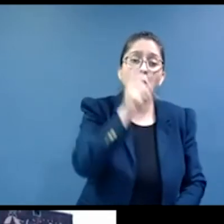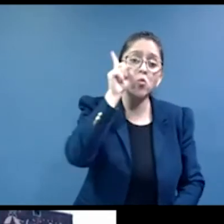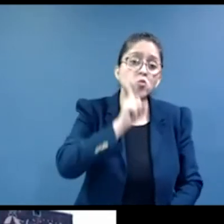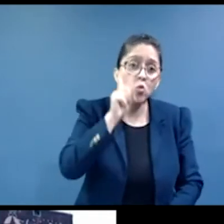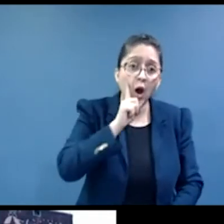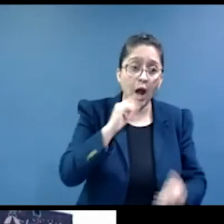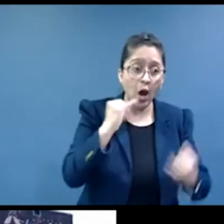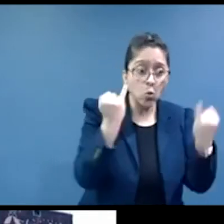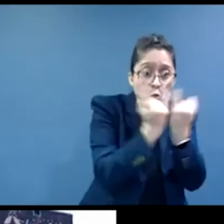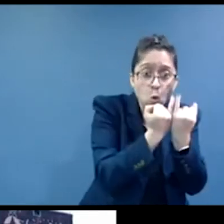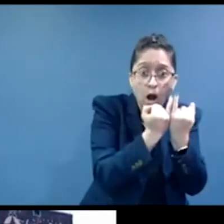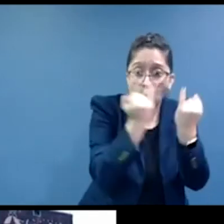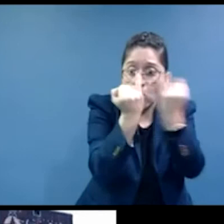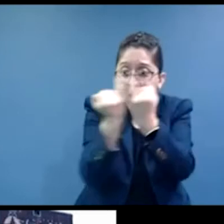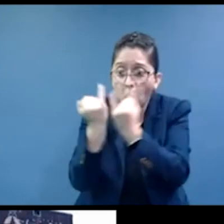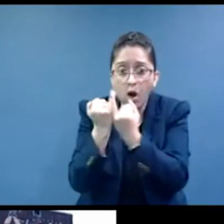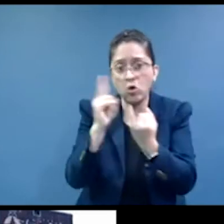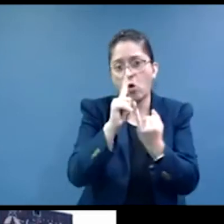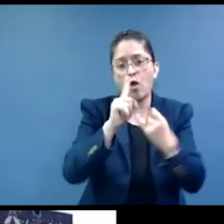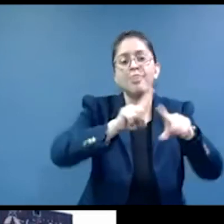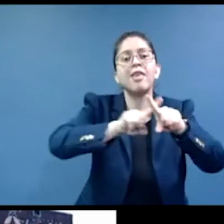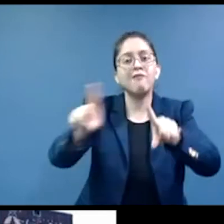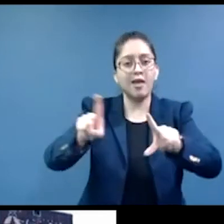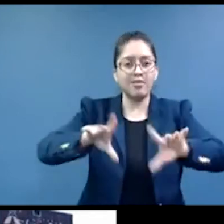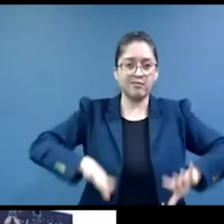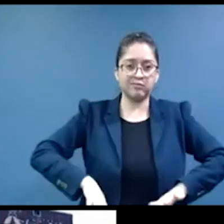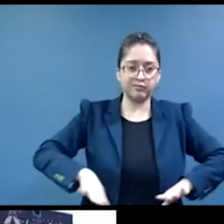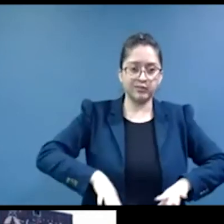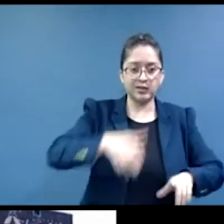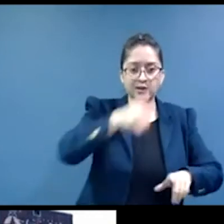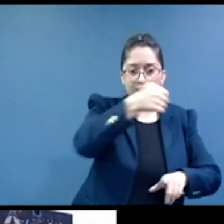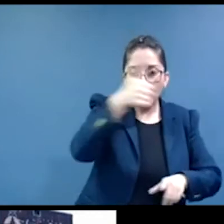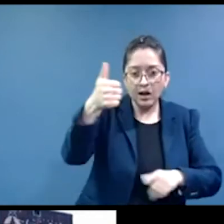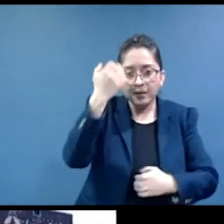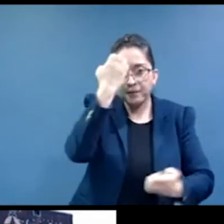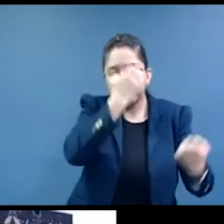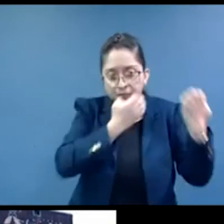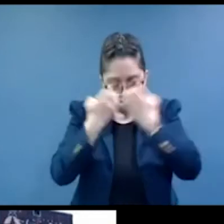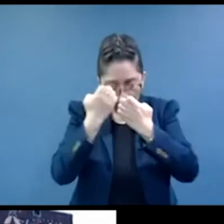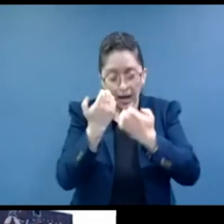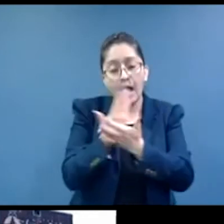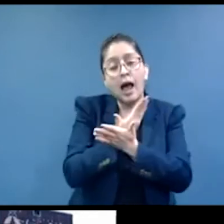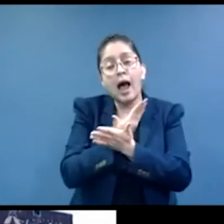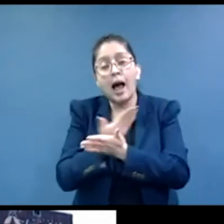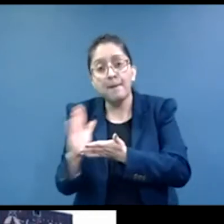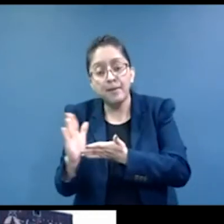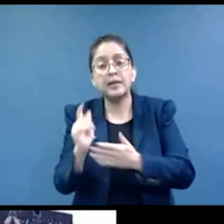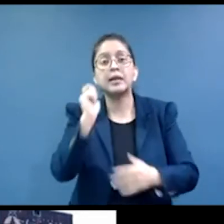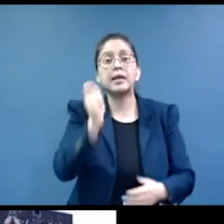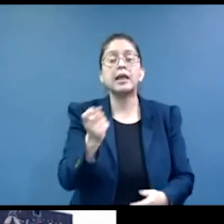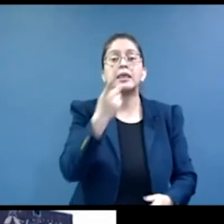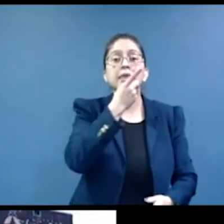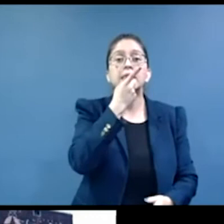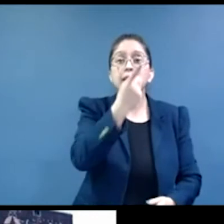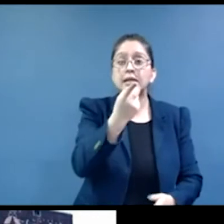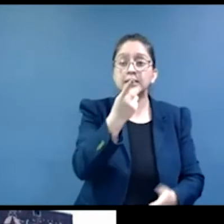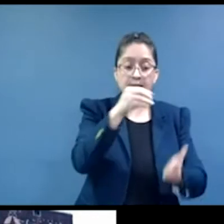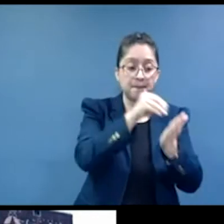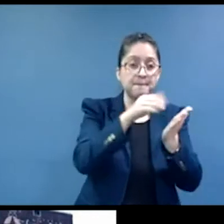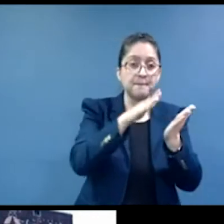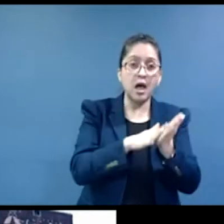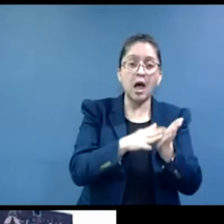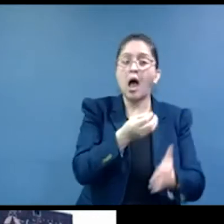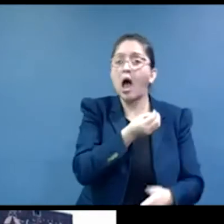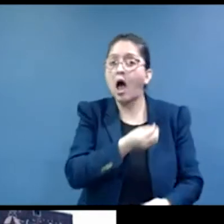La razón de exclusión por estado civil, como decía, establecen la necesidad de que sean parejas constituidas legalmente, es decir,